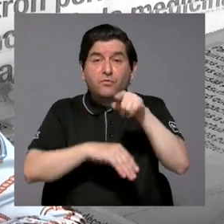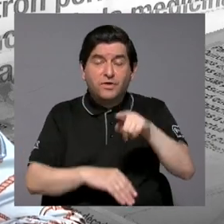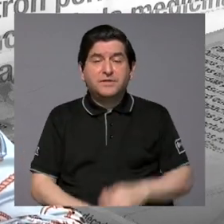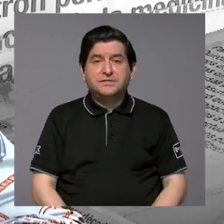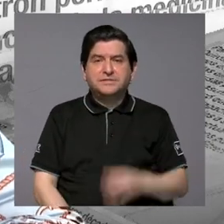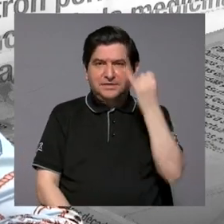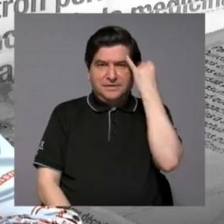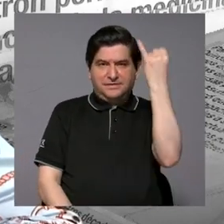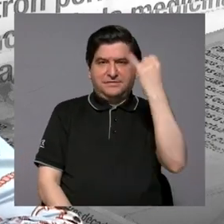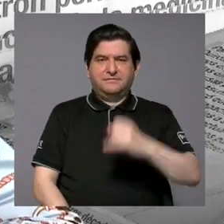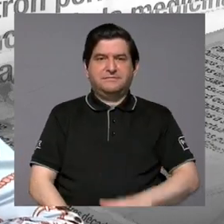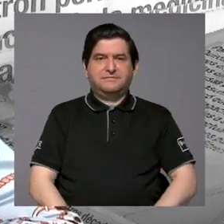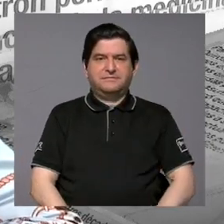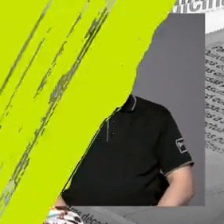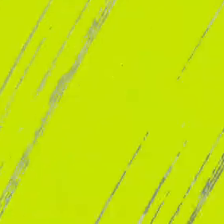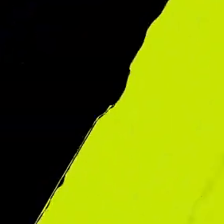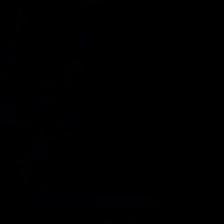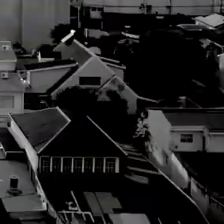esta